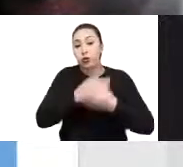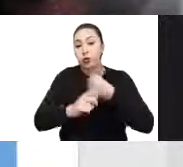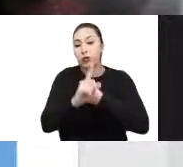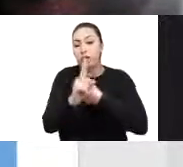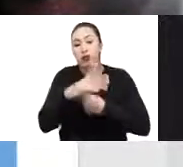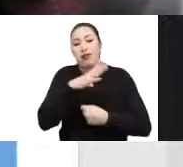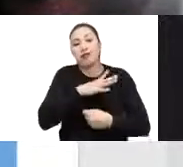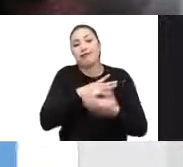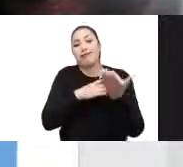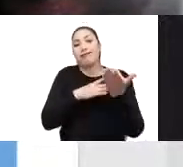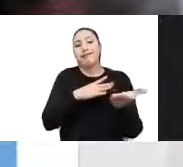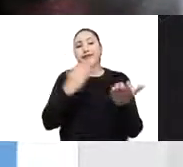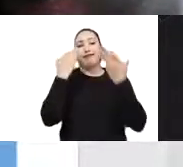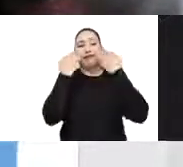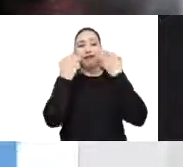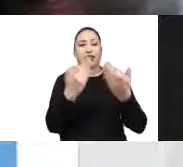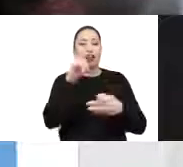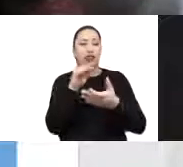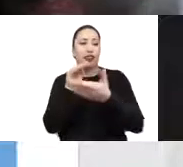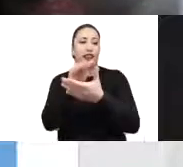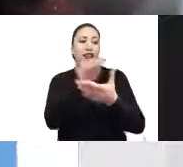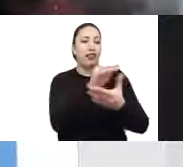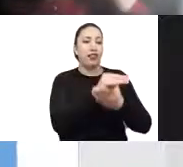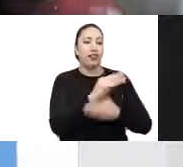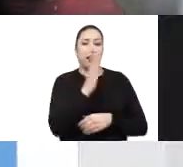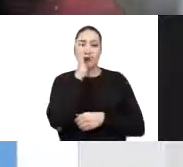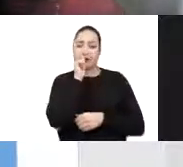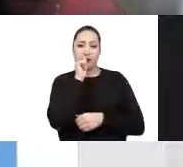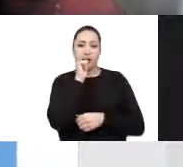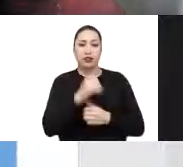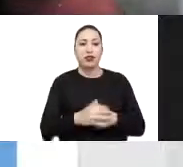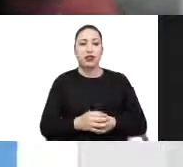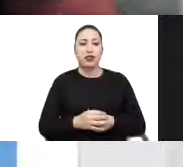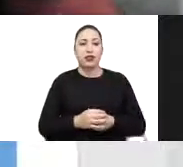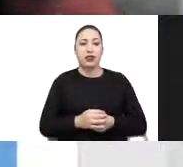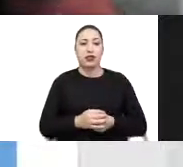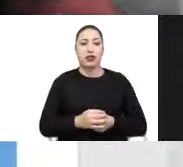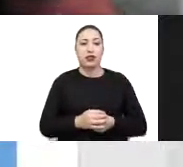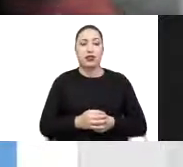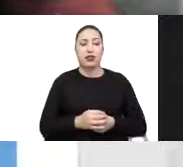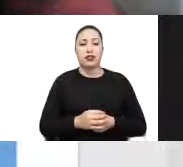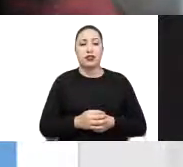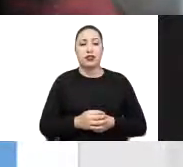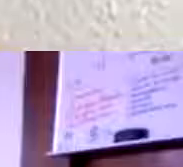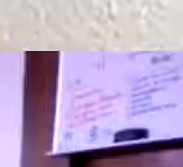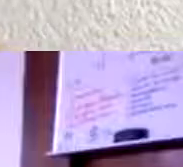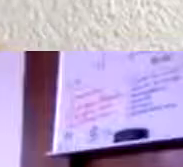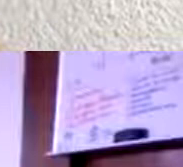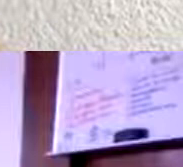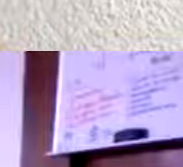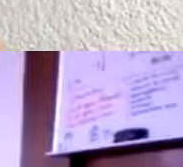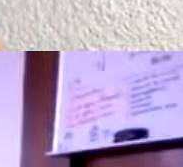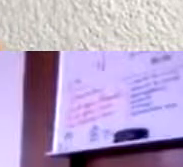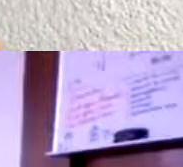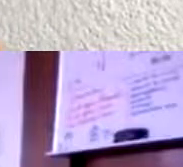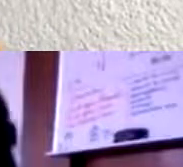Y bien, pues tampoco podemos ignorar, muchas gracias, ya están ahí. Si gusta, me la puedes poner en la tercera diapositiva,